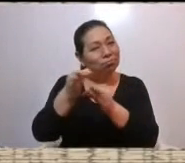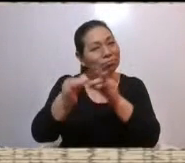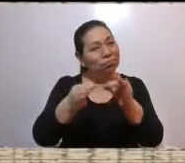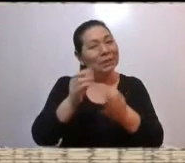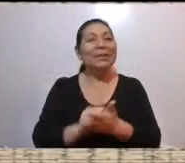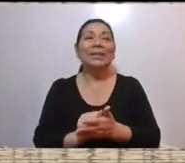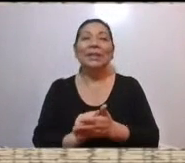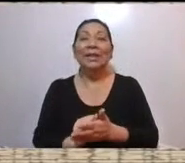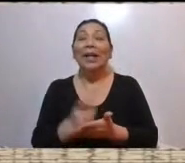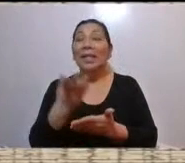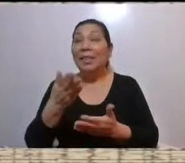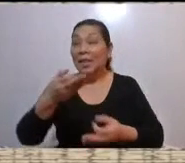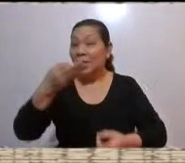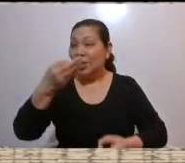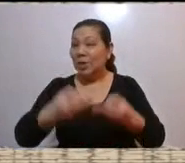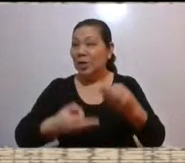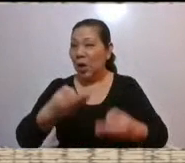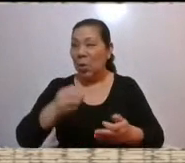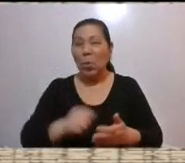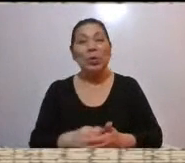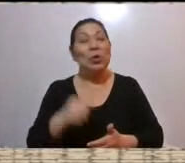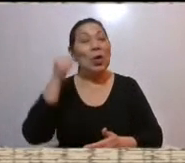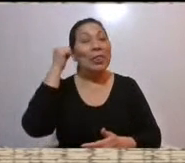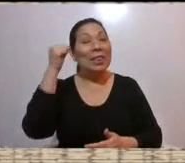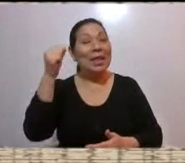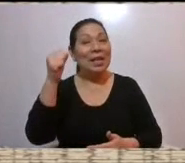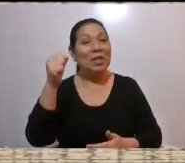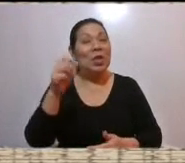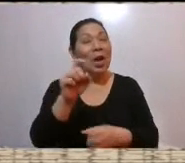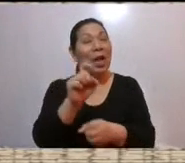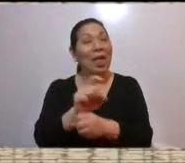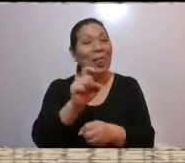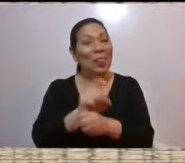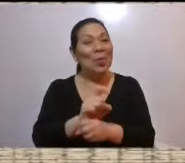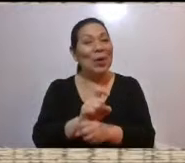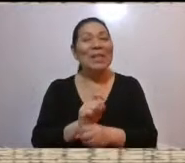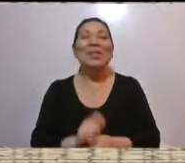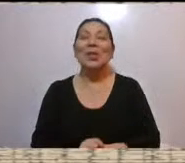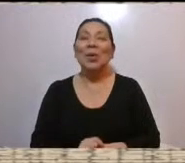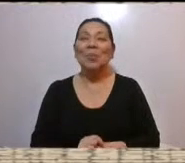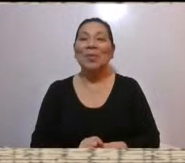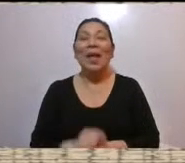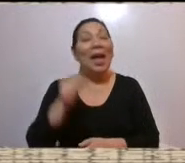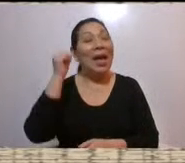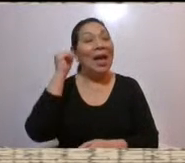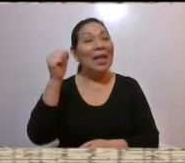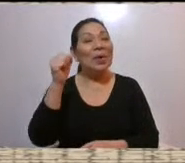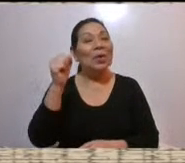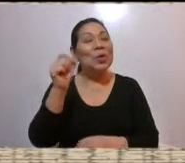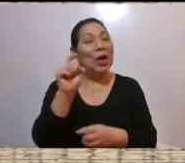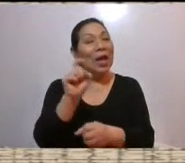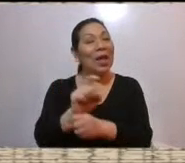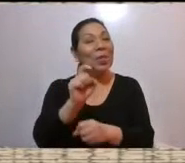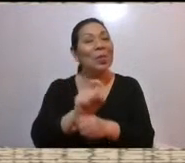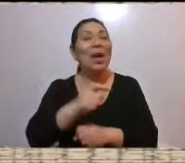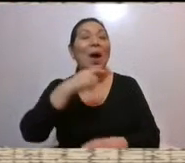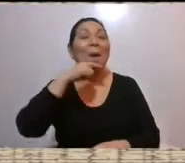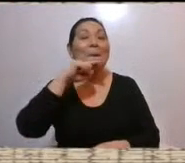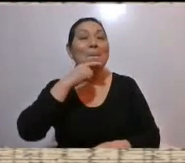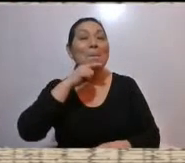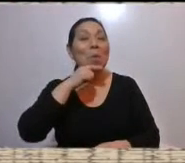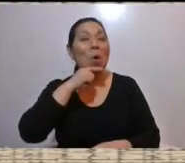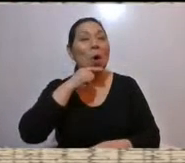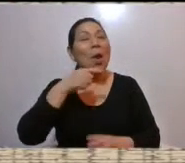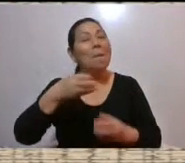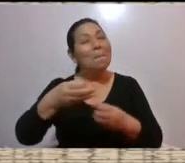los aspectos medulares de esta sentencia sobre el derecho a la educación, fundamentalmente el derecho a la educación